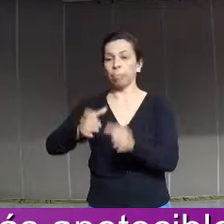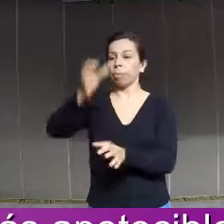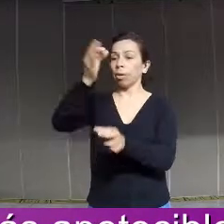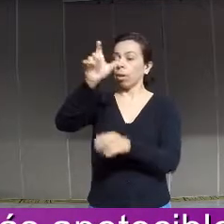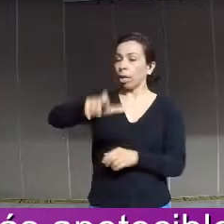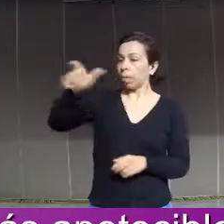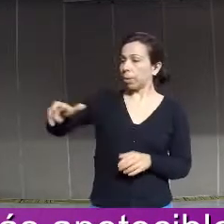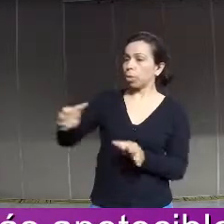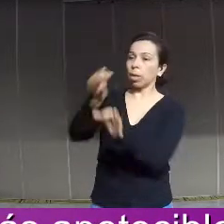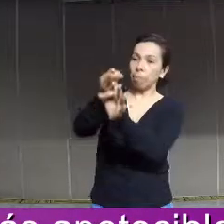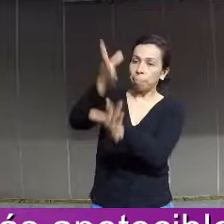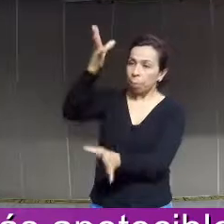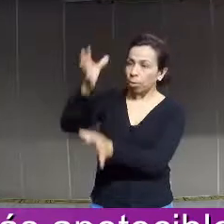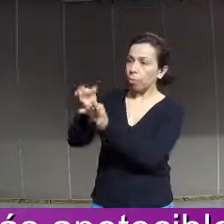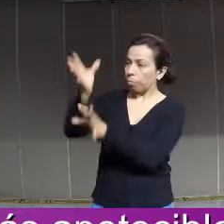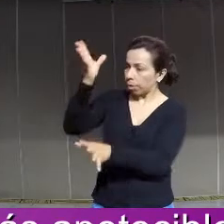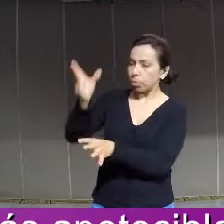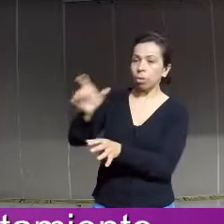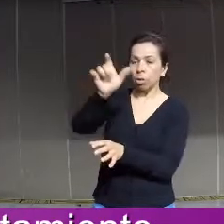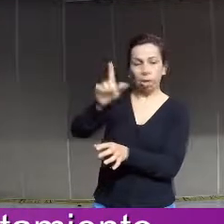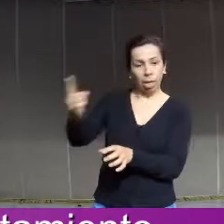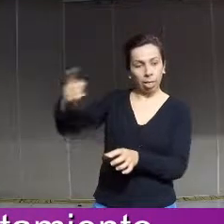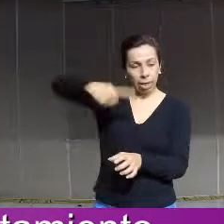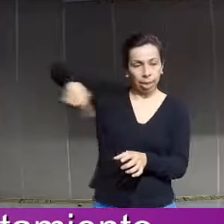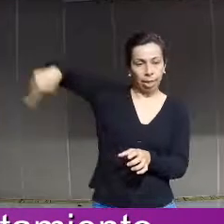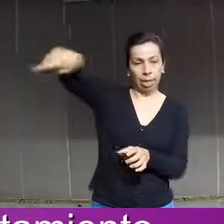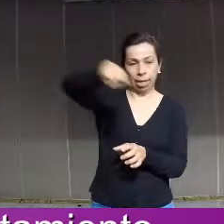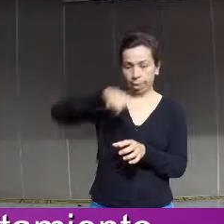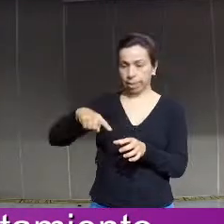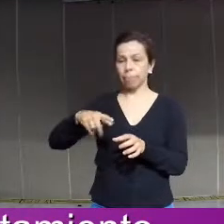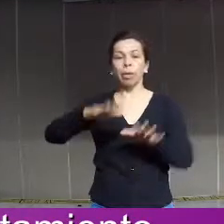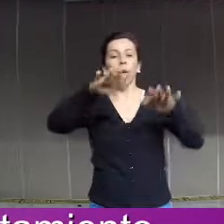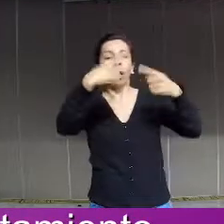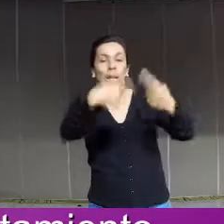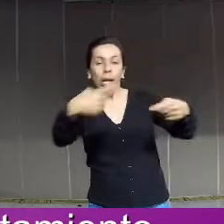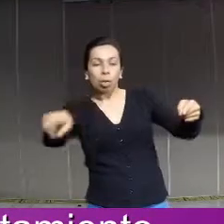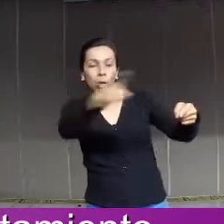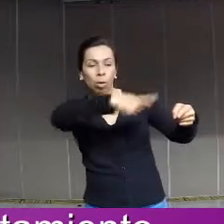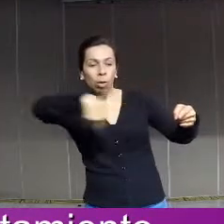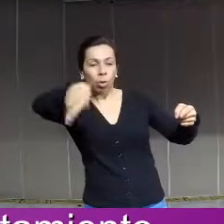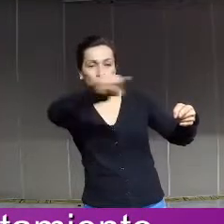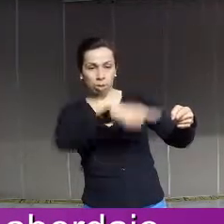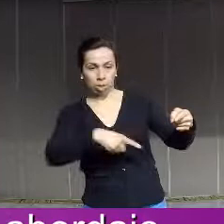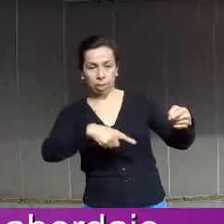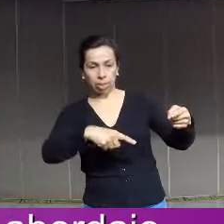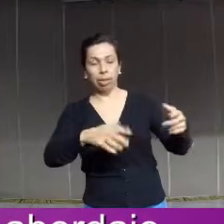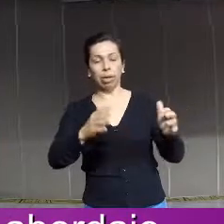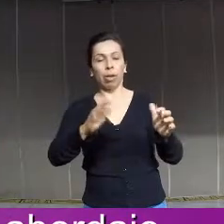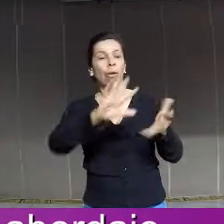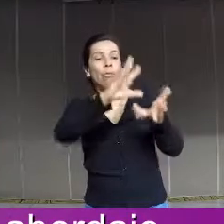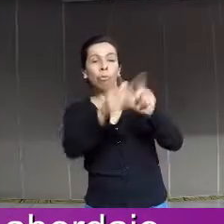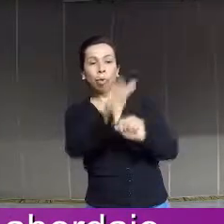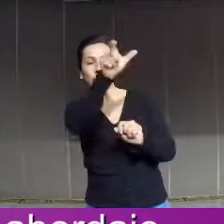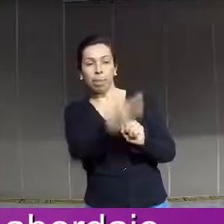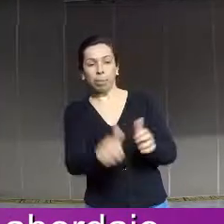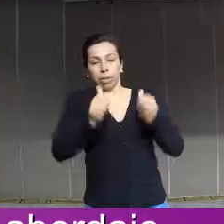donde vamos a tener en cuenta tanto el posicionamiento, el equipamiento y las adaptaciones de consistencias. Era